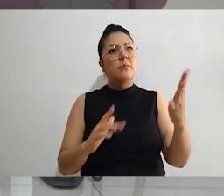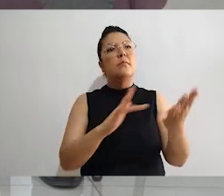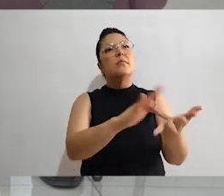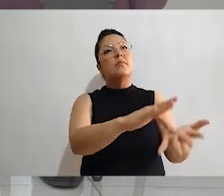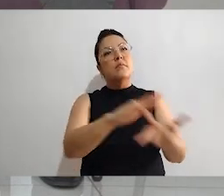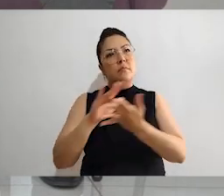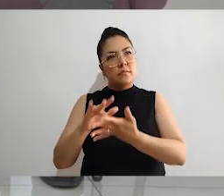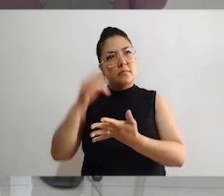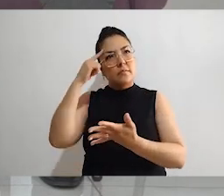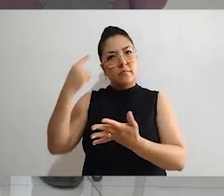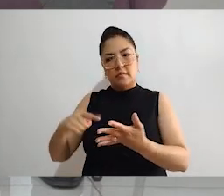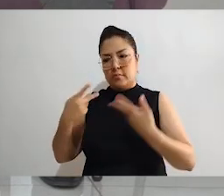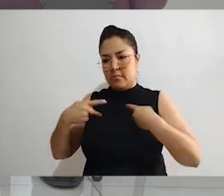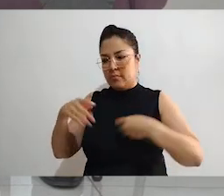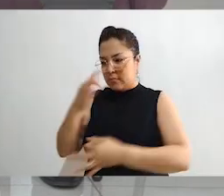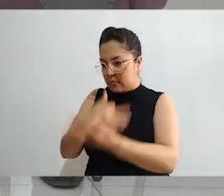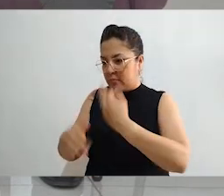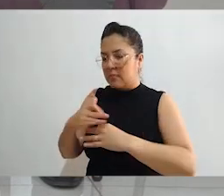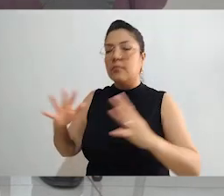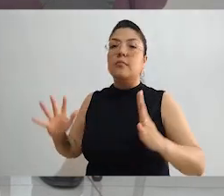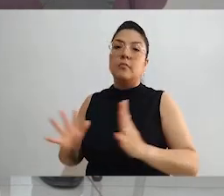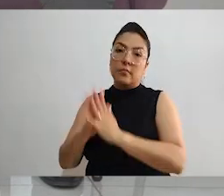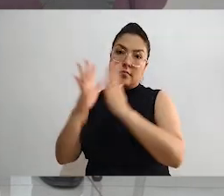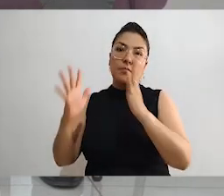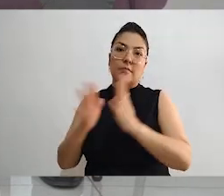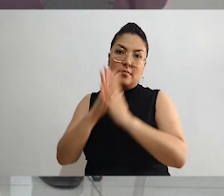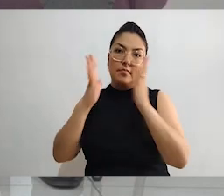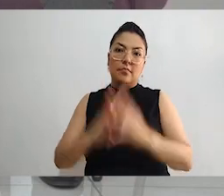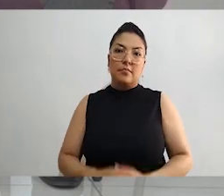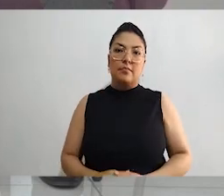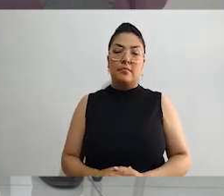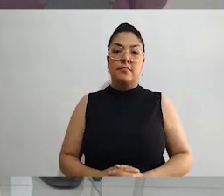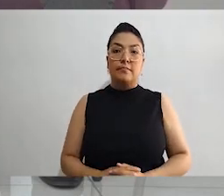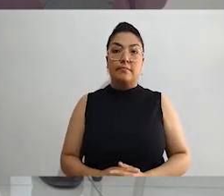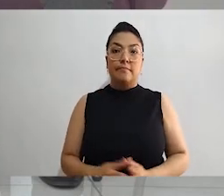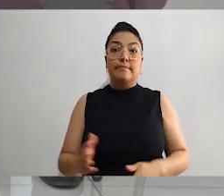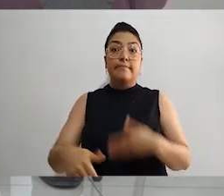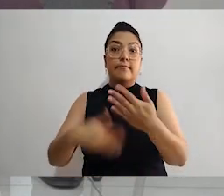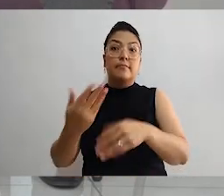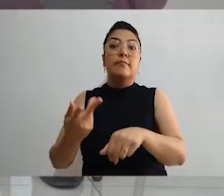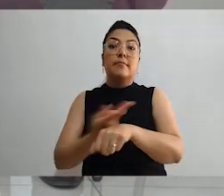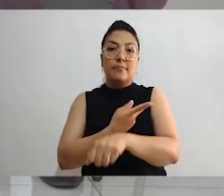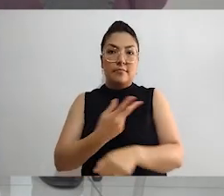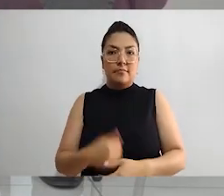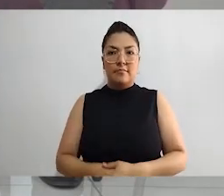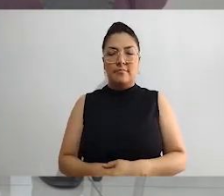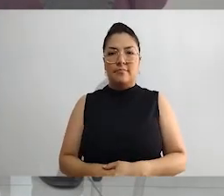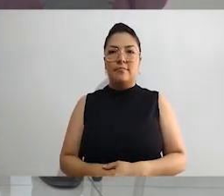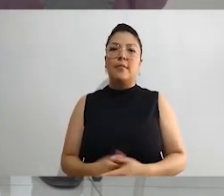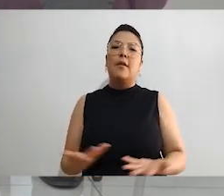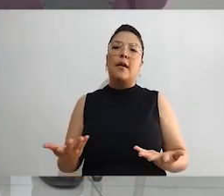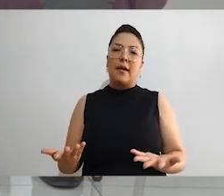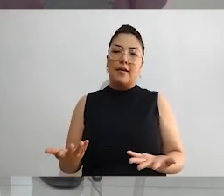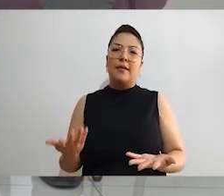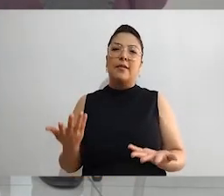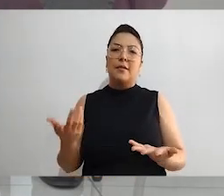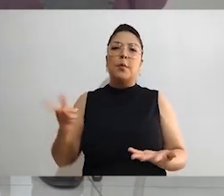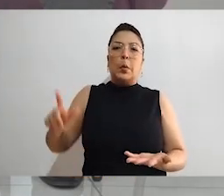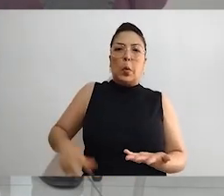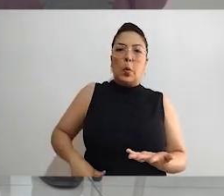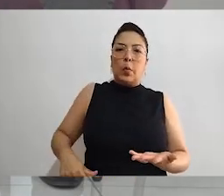régimen se abriera, se democratizara. ¿Qué llevó todo esto? A la alternancia en el poder,